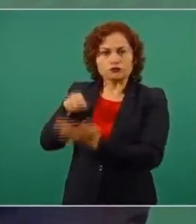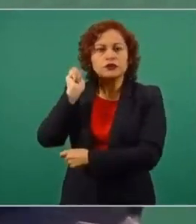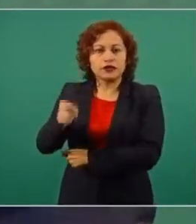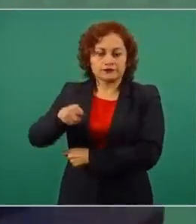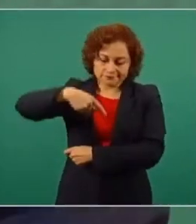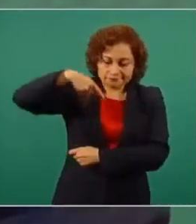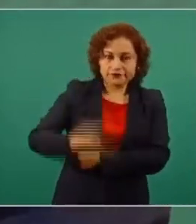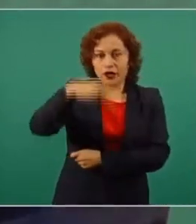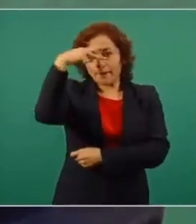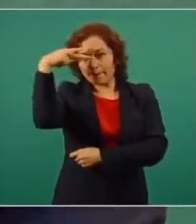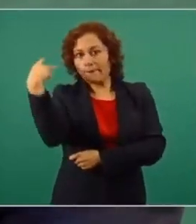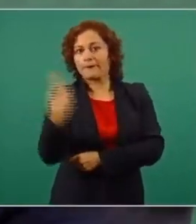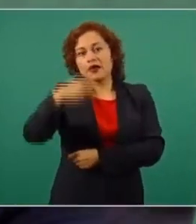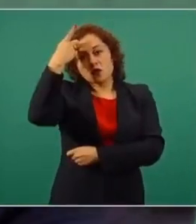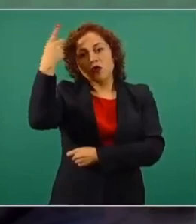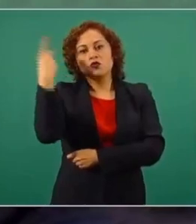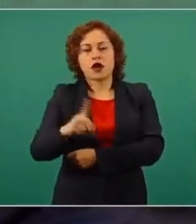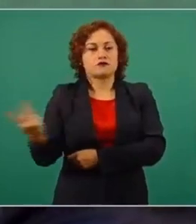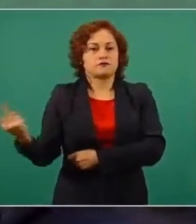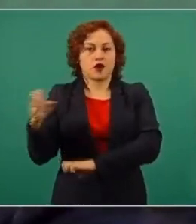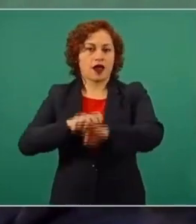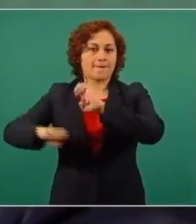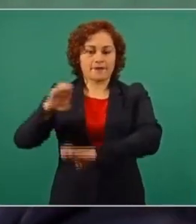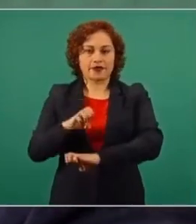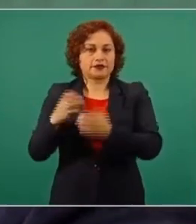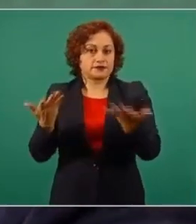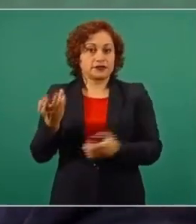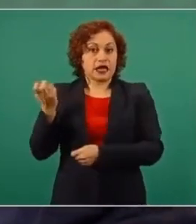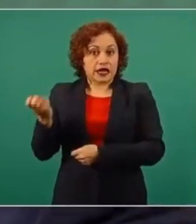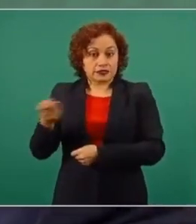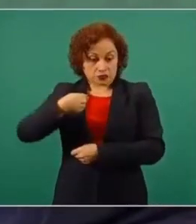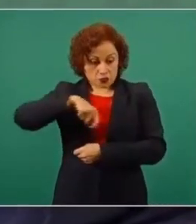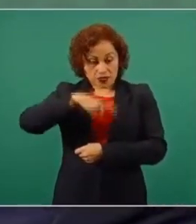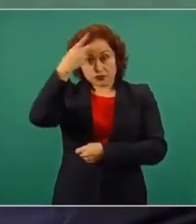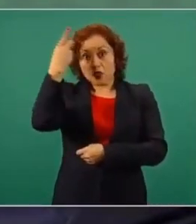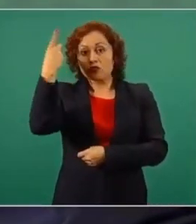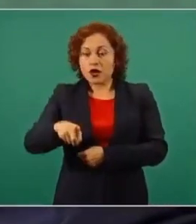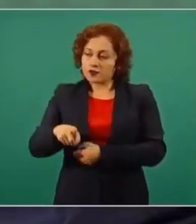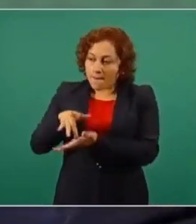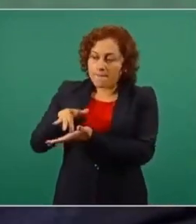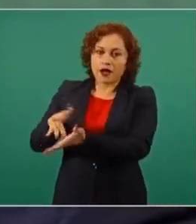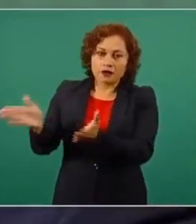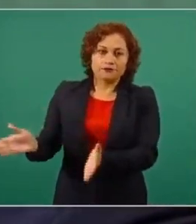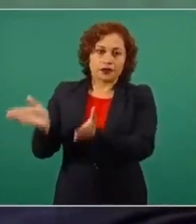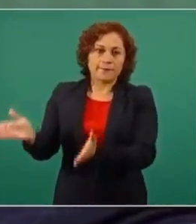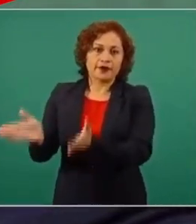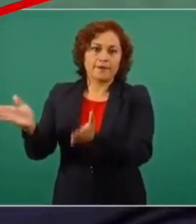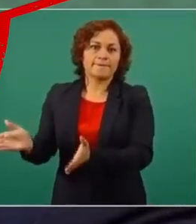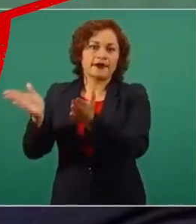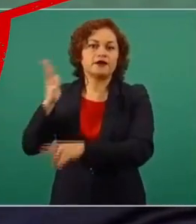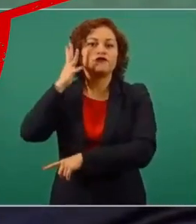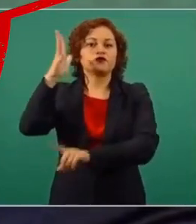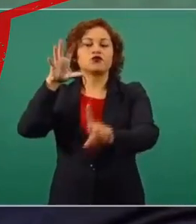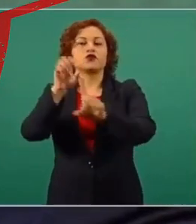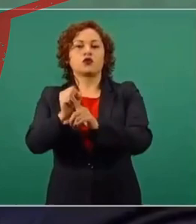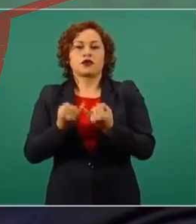de la nación, del pueblo de México. Y nosotros necesitamos fortalecer estas empresas para ser independientes.